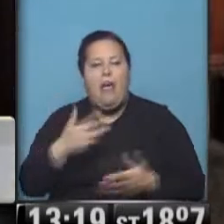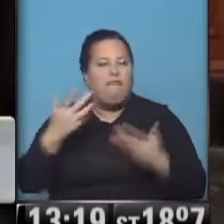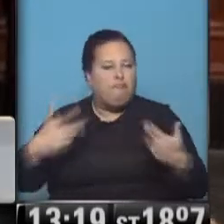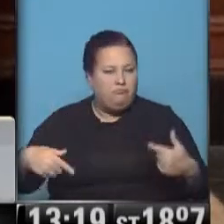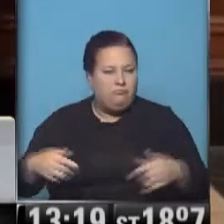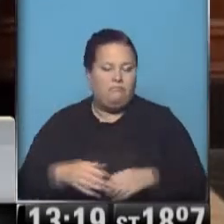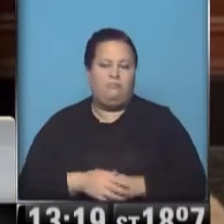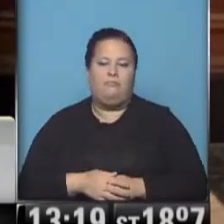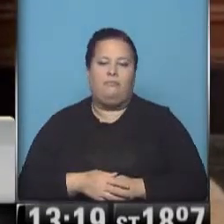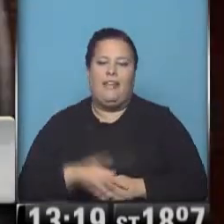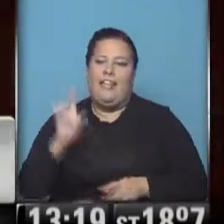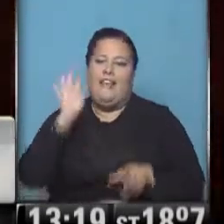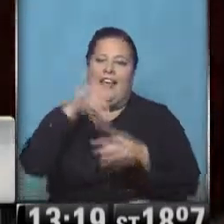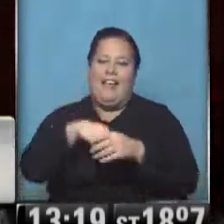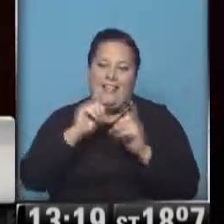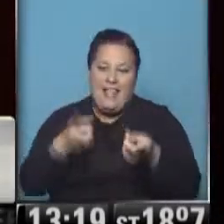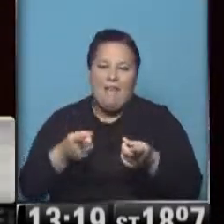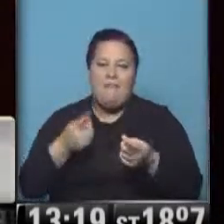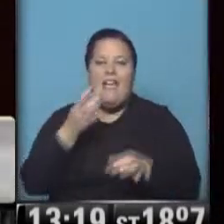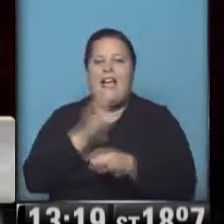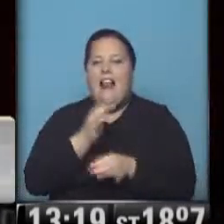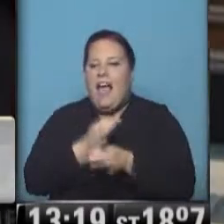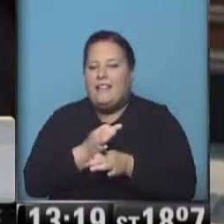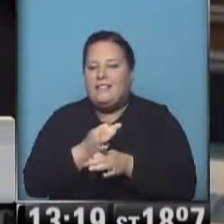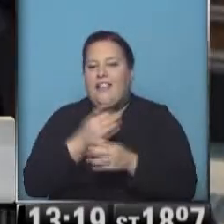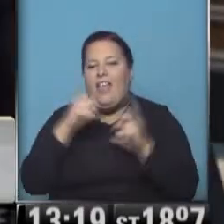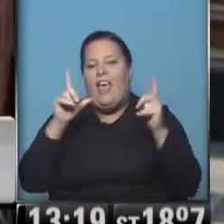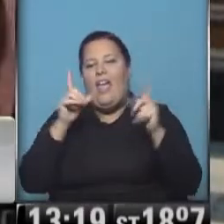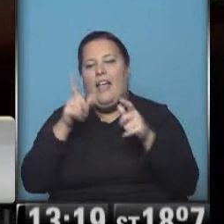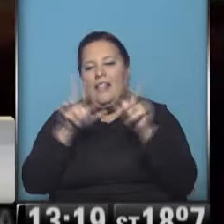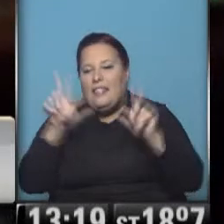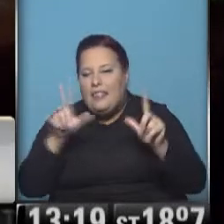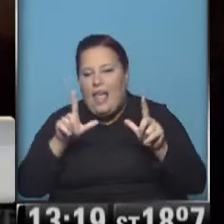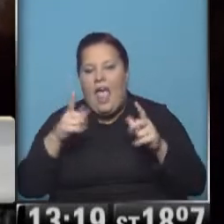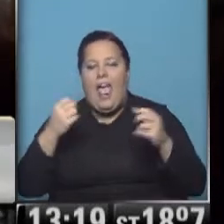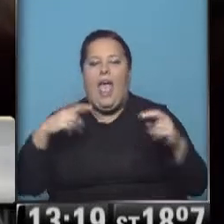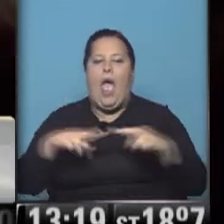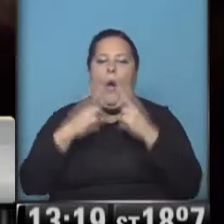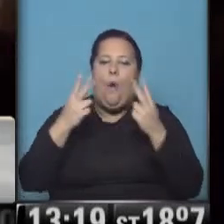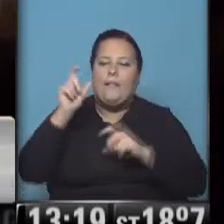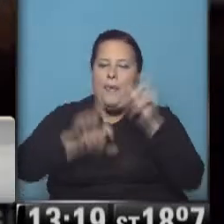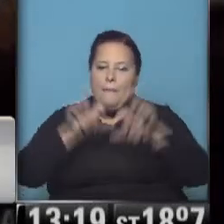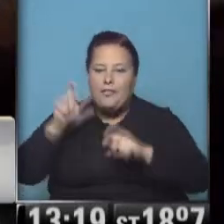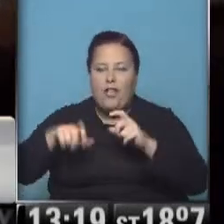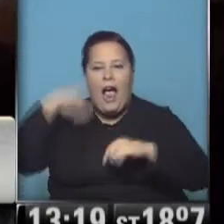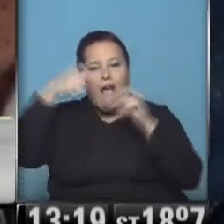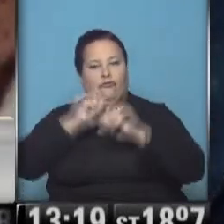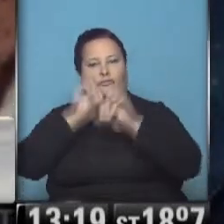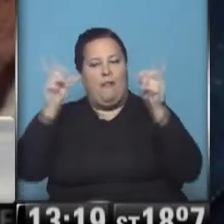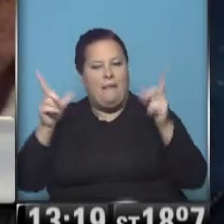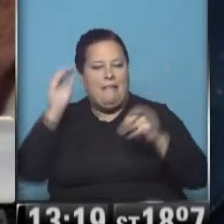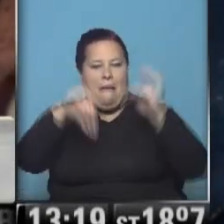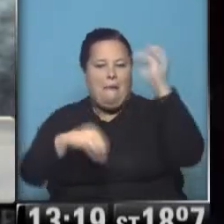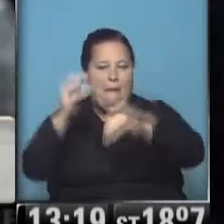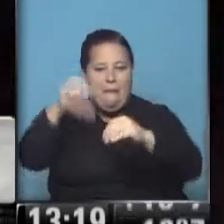como que metimos ahí también géneros de la televisión de encuentro de gente de cámaras sorpresa queríamos